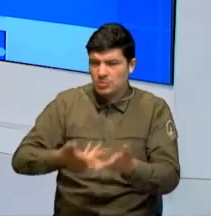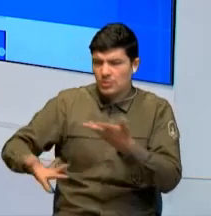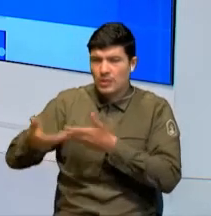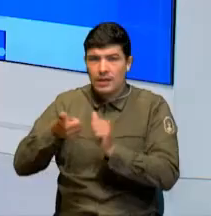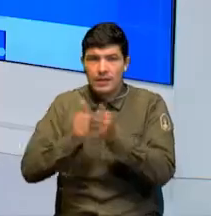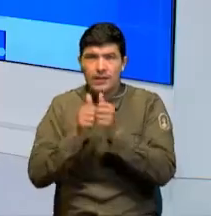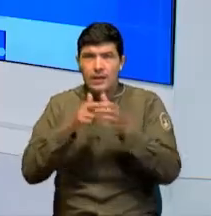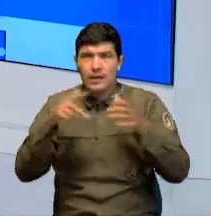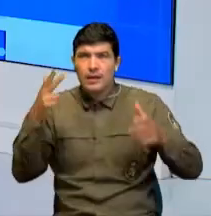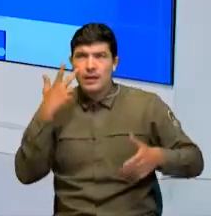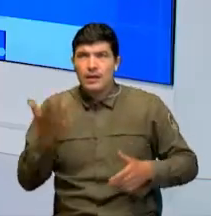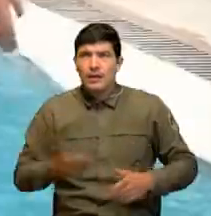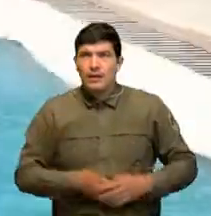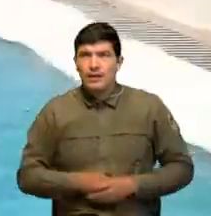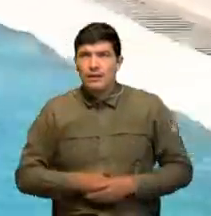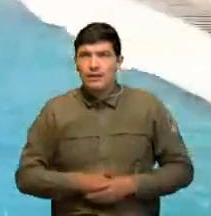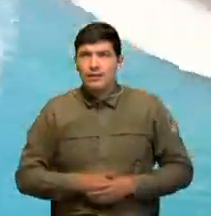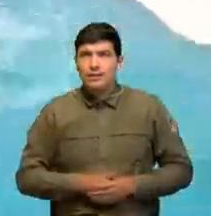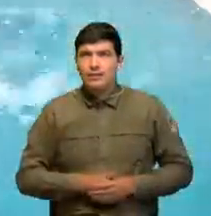natación artística.